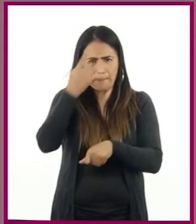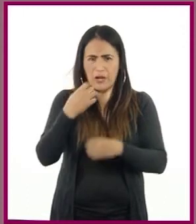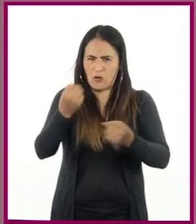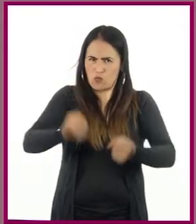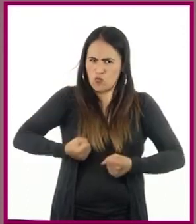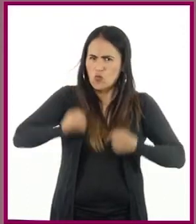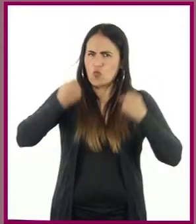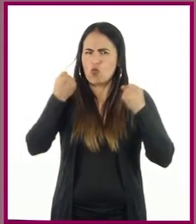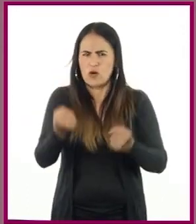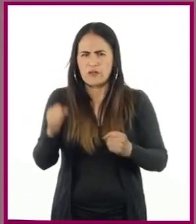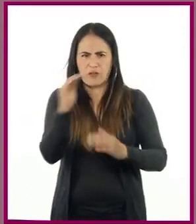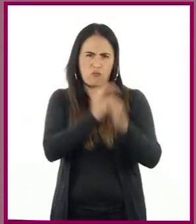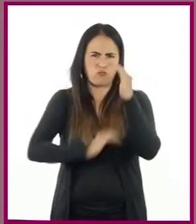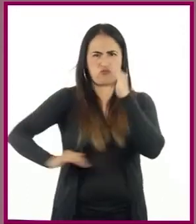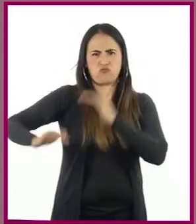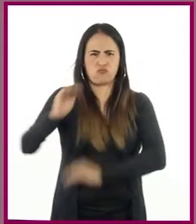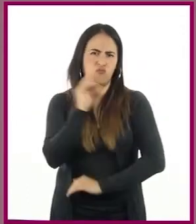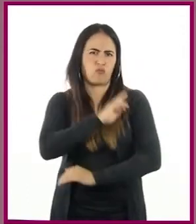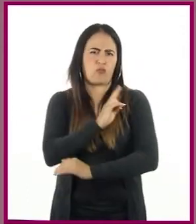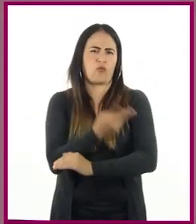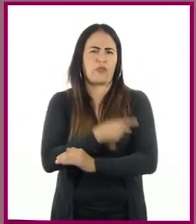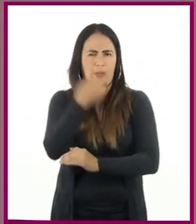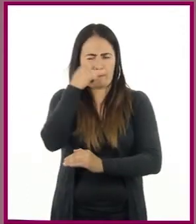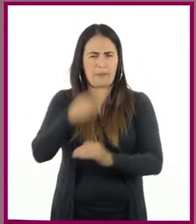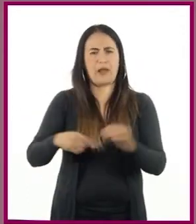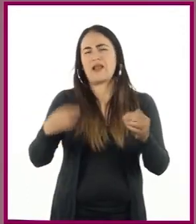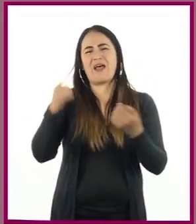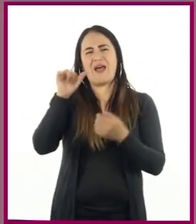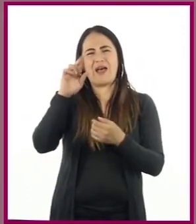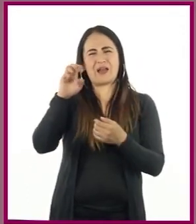entre otras cosas, su capacidad armamentística.